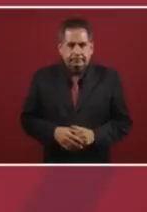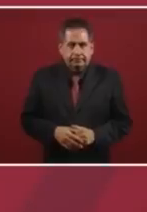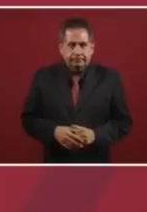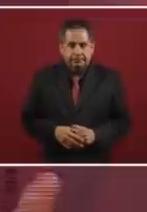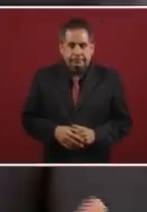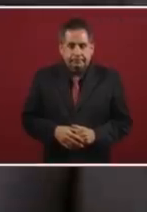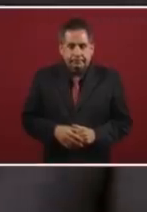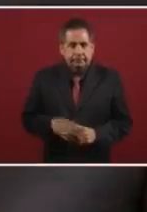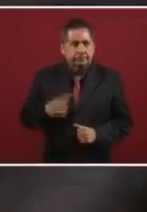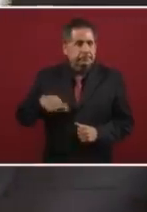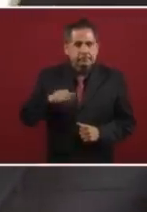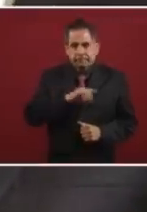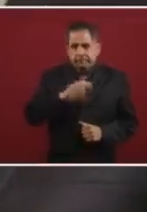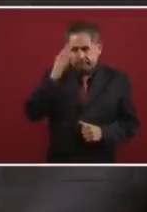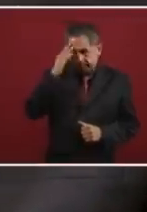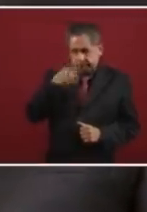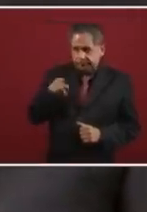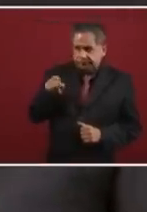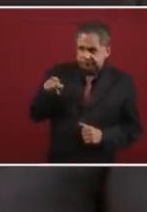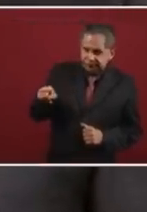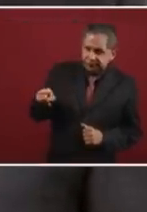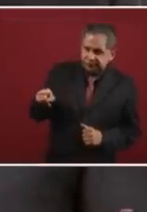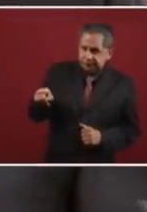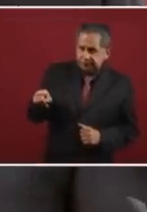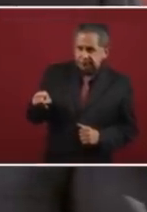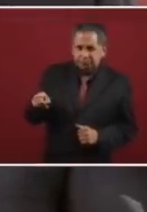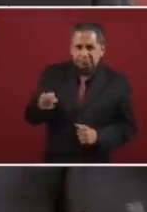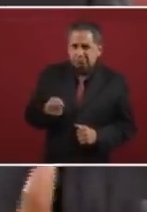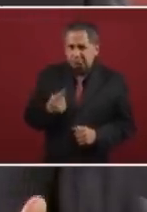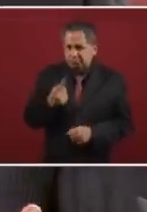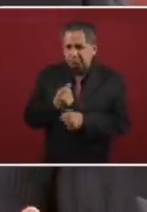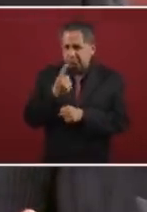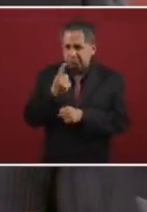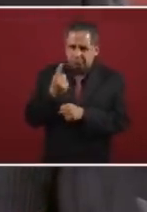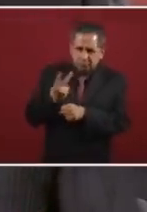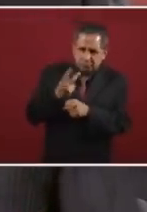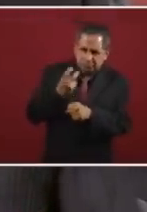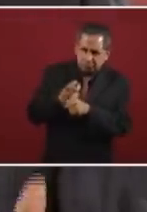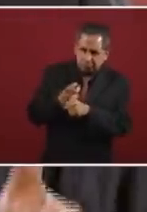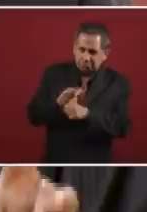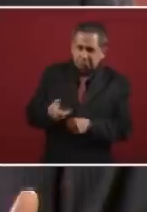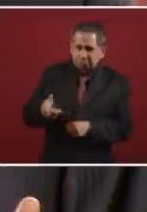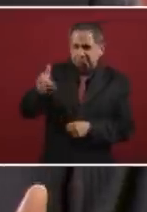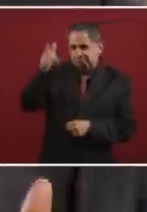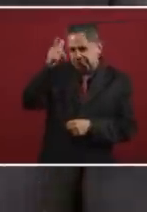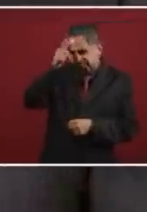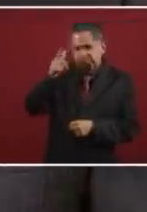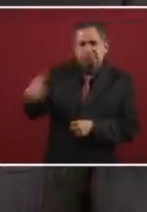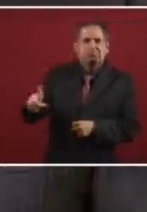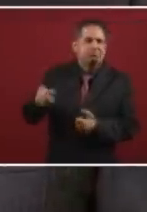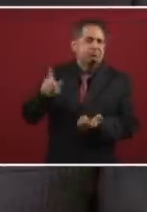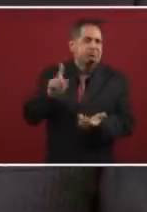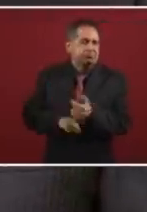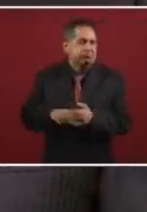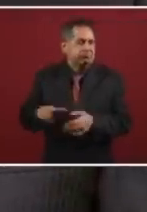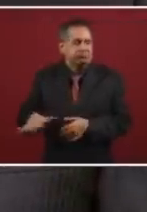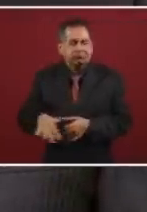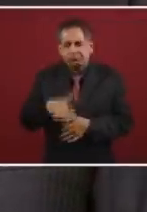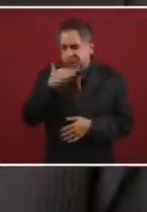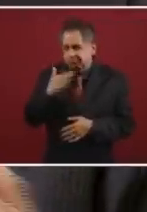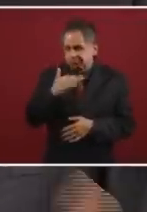ya se sabía desde el primer año el segundo año cuando mucho el tercer año